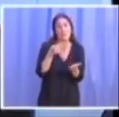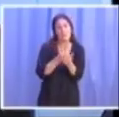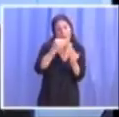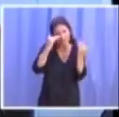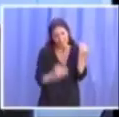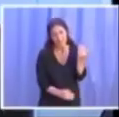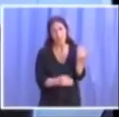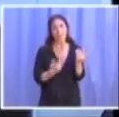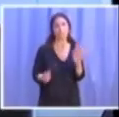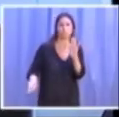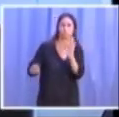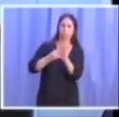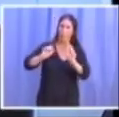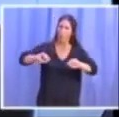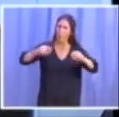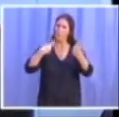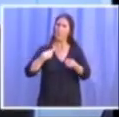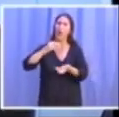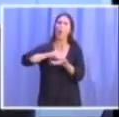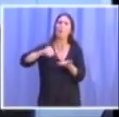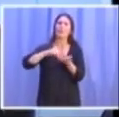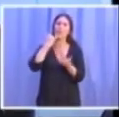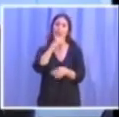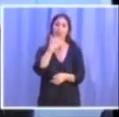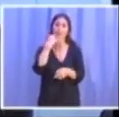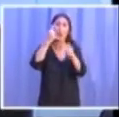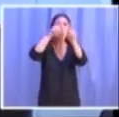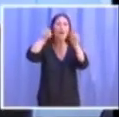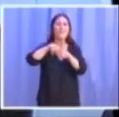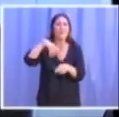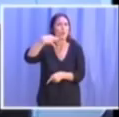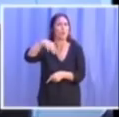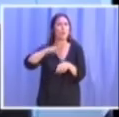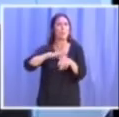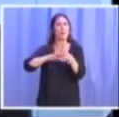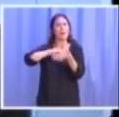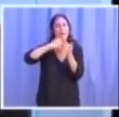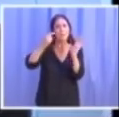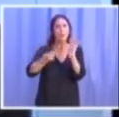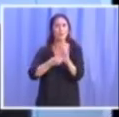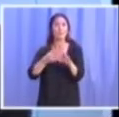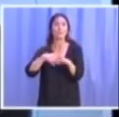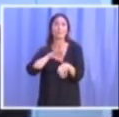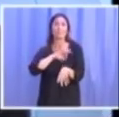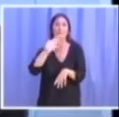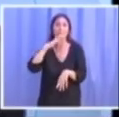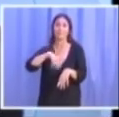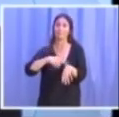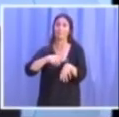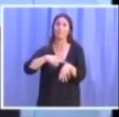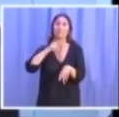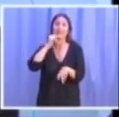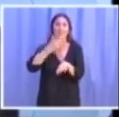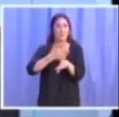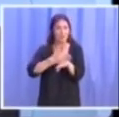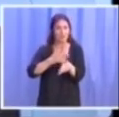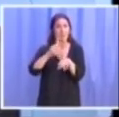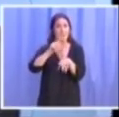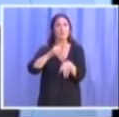La implantación definitiva de la oficina electrónica o una ventanilla única para proyectos, porque si hay proyectos y licitaciones,